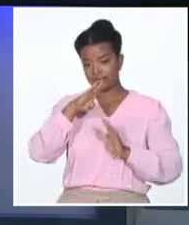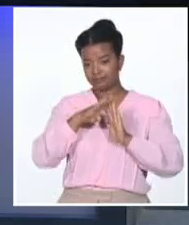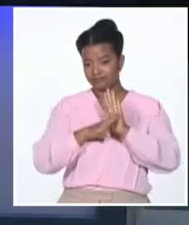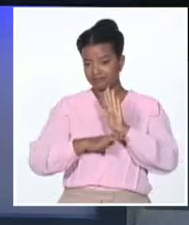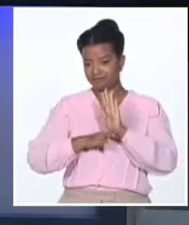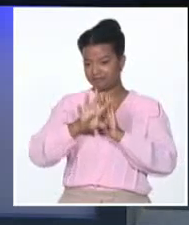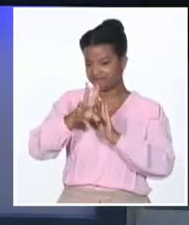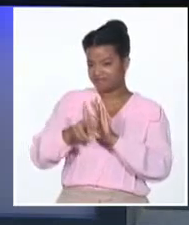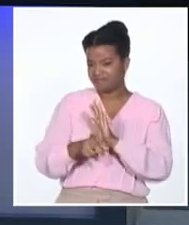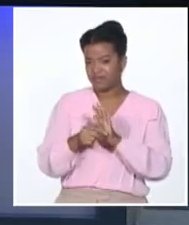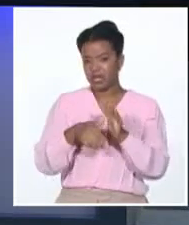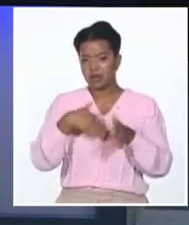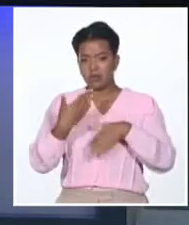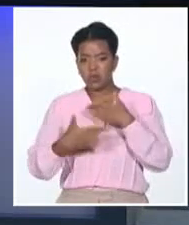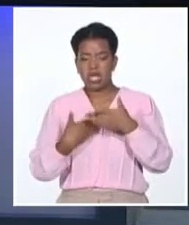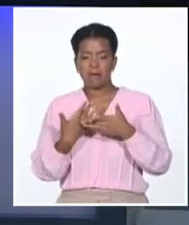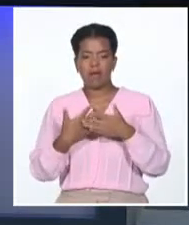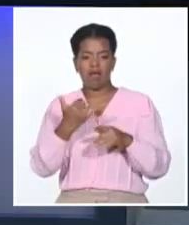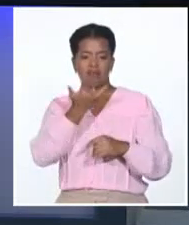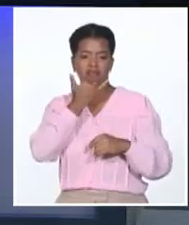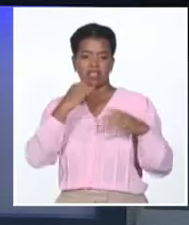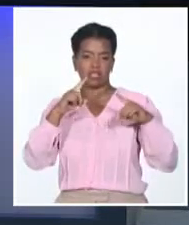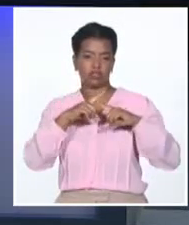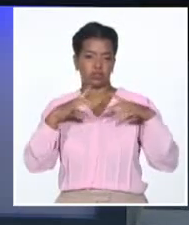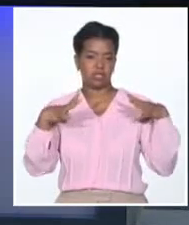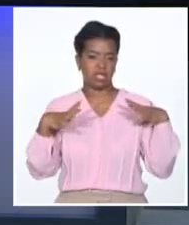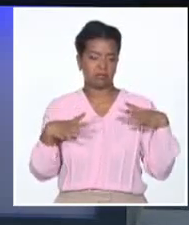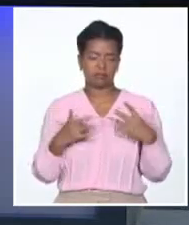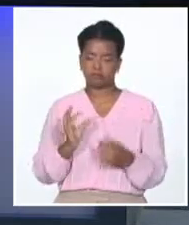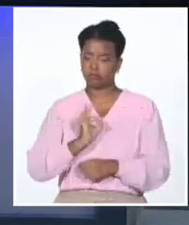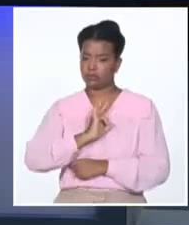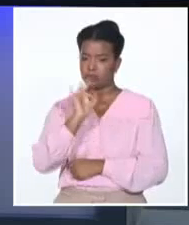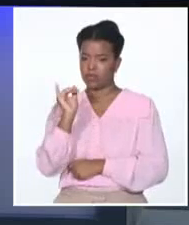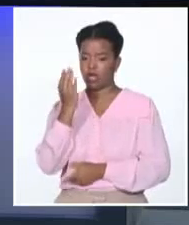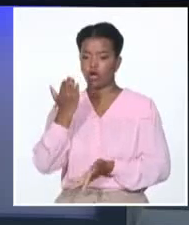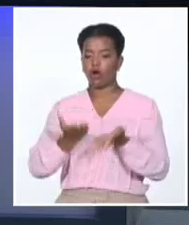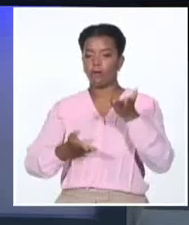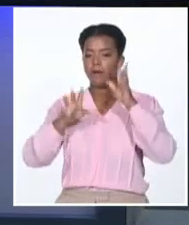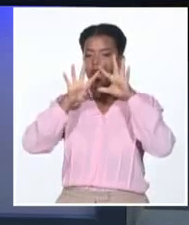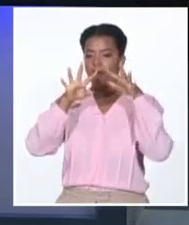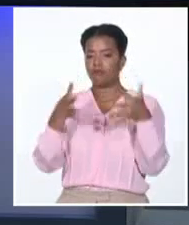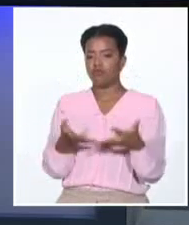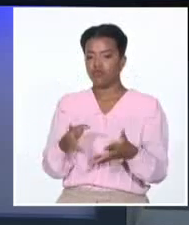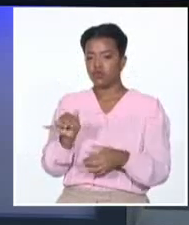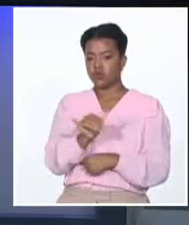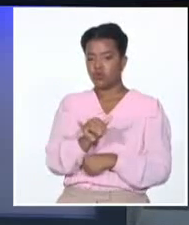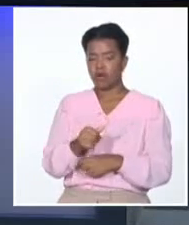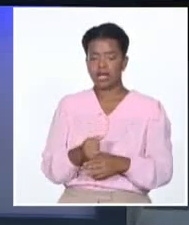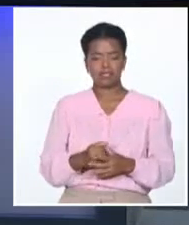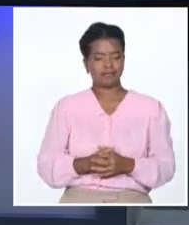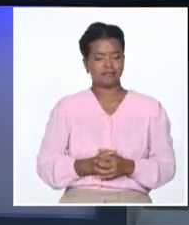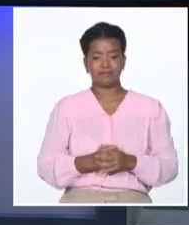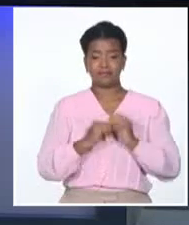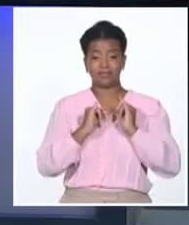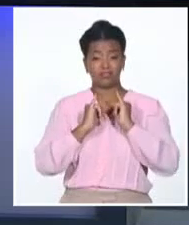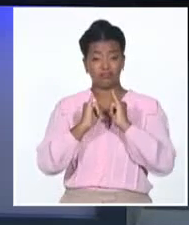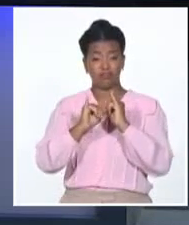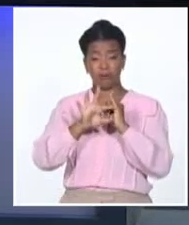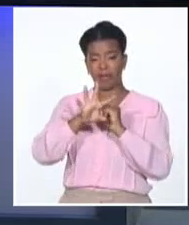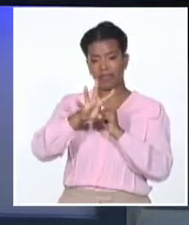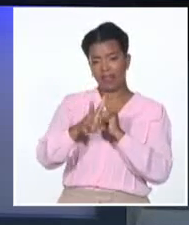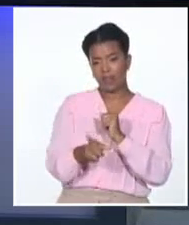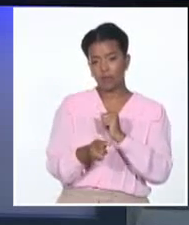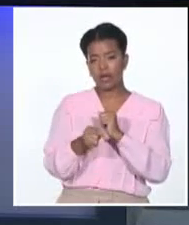los comportamientos o tendencias mundiales del delito y la delincuencia. De acuerdo con el informe sobre las tendencias de la delincuencia a